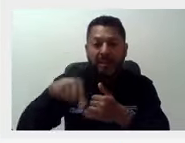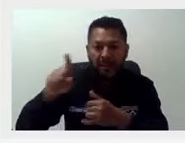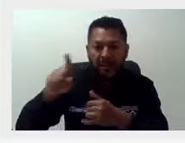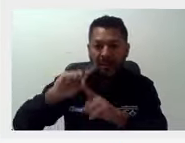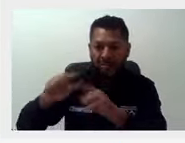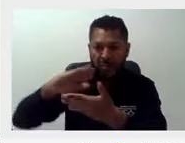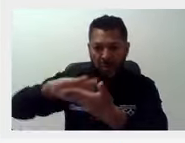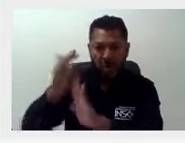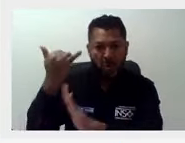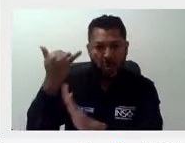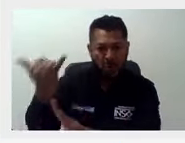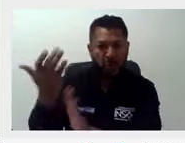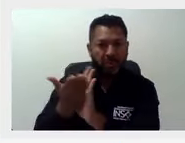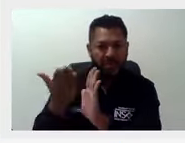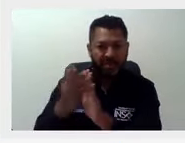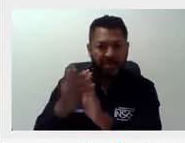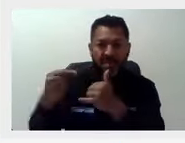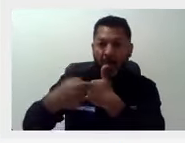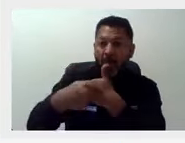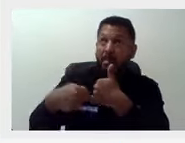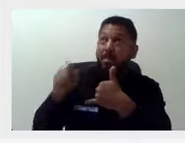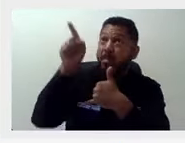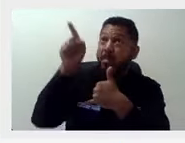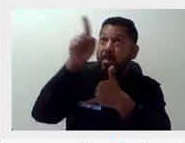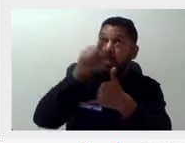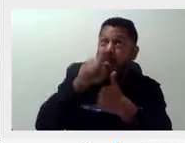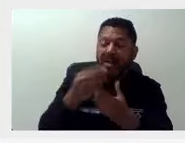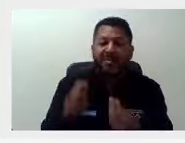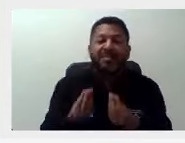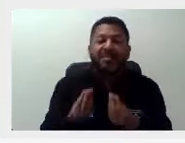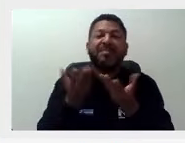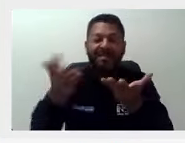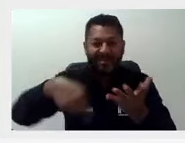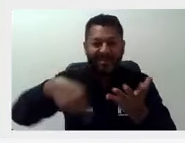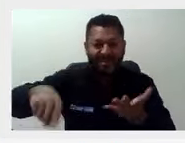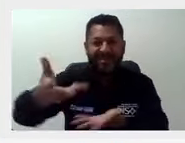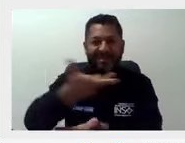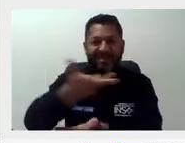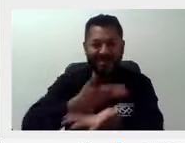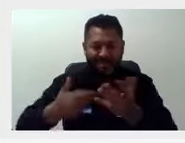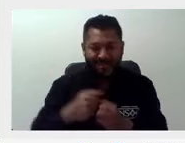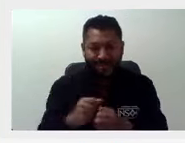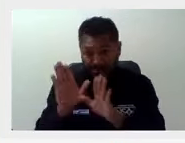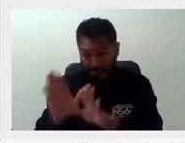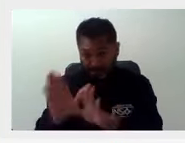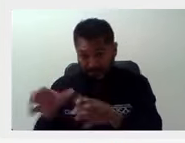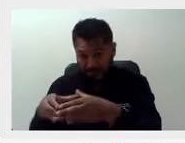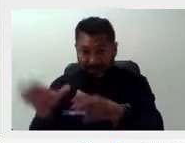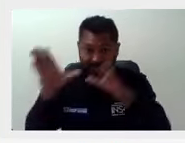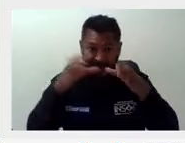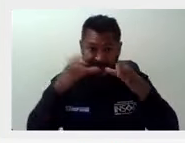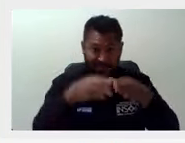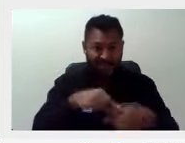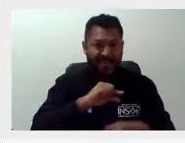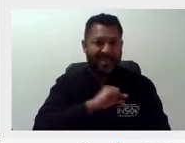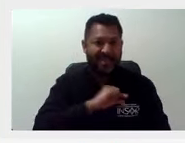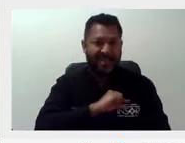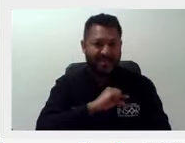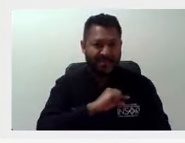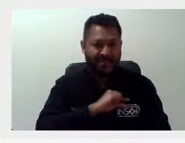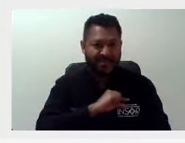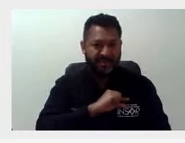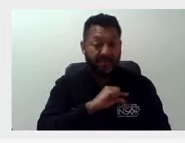todos los rincones, pues permiten que este tipo de espacios se puedan dar. La segunda organización es el INSOR, quien hoy nos apoya